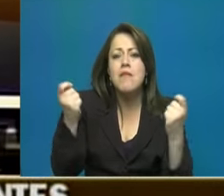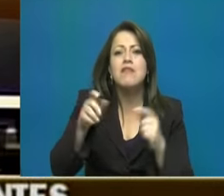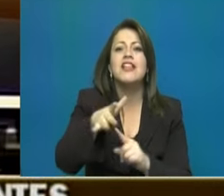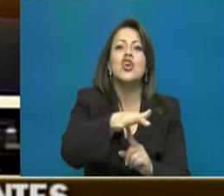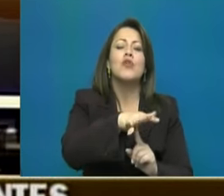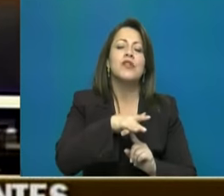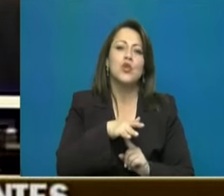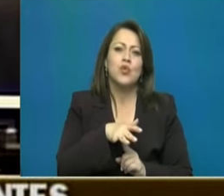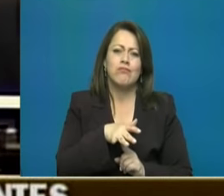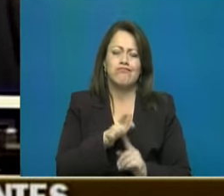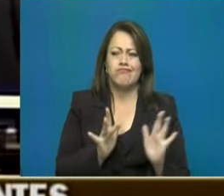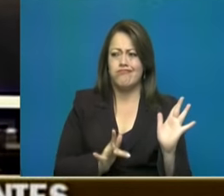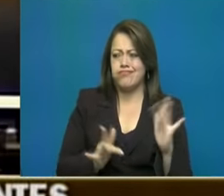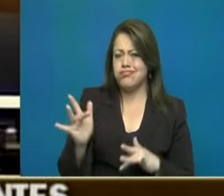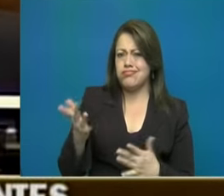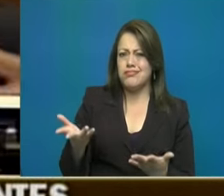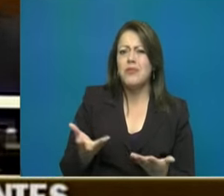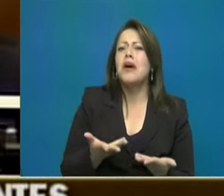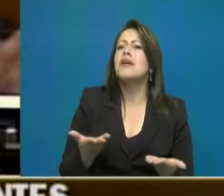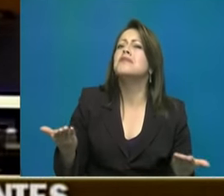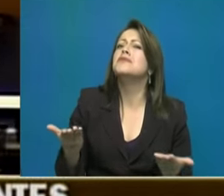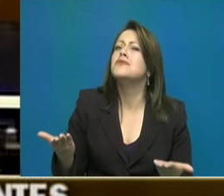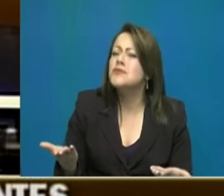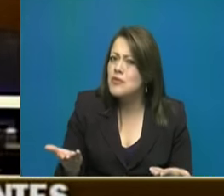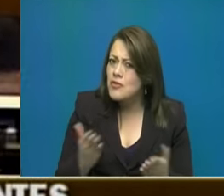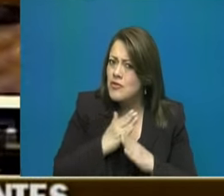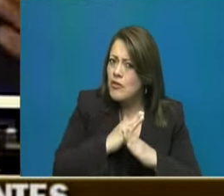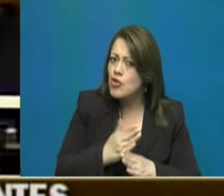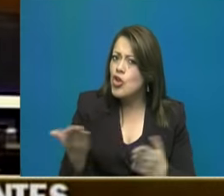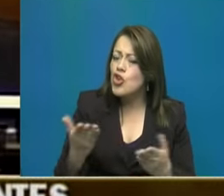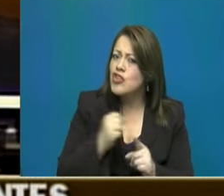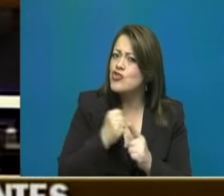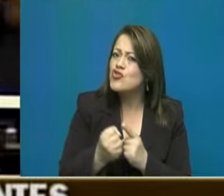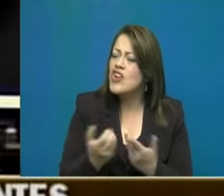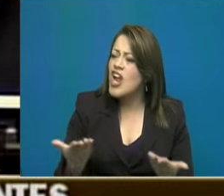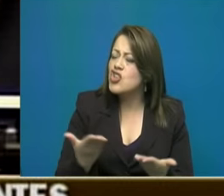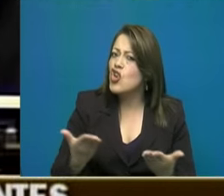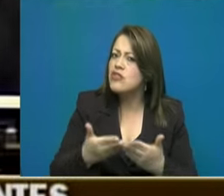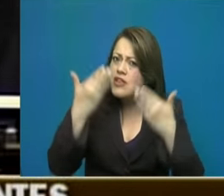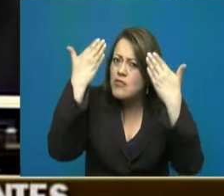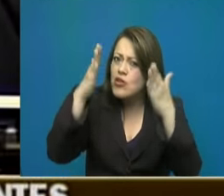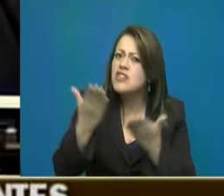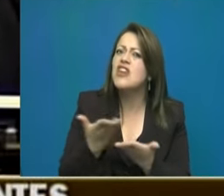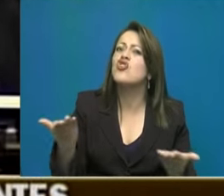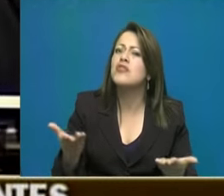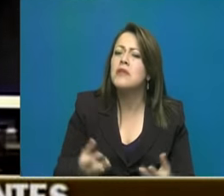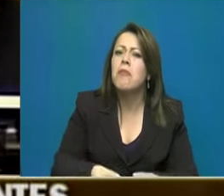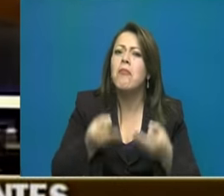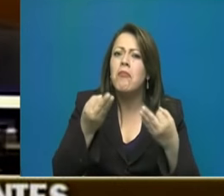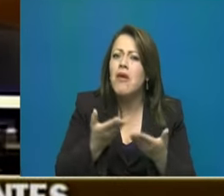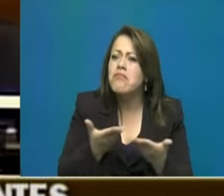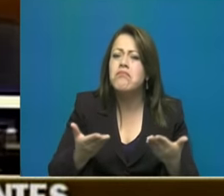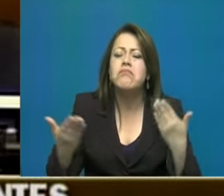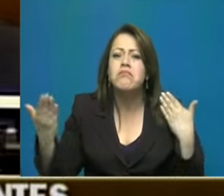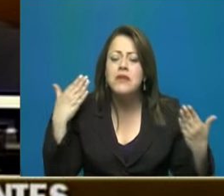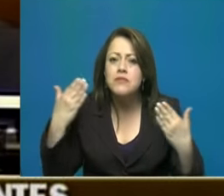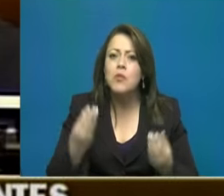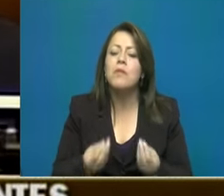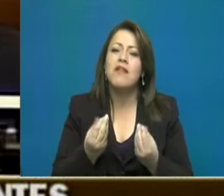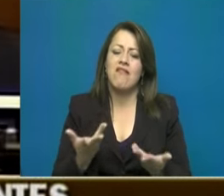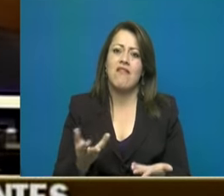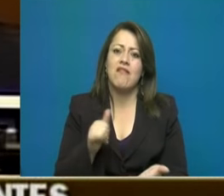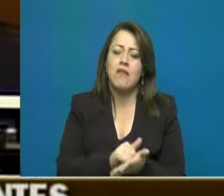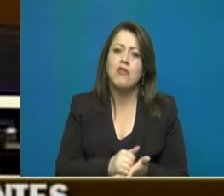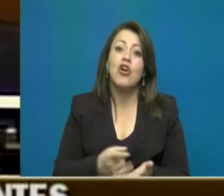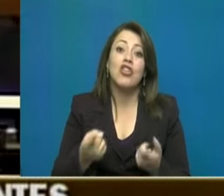helicóptero. Entonces, ¿dónde está la paridad para que los sectores sociales, los sectores populares, los campesinos, para que verdaderamente ese cuento de que todos